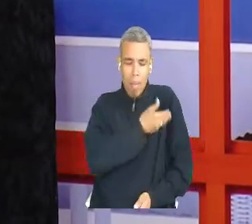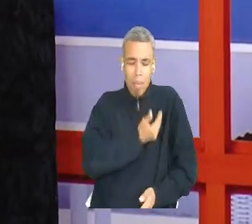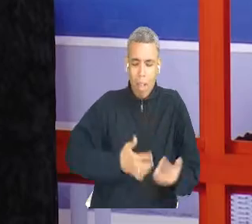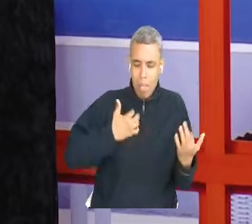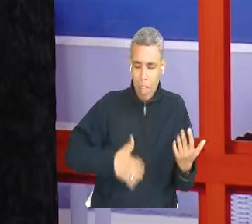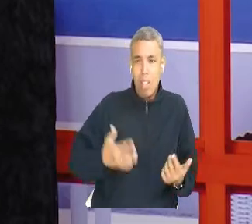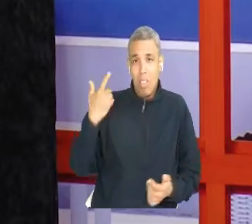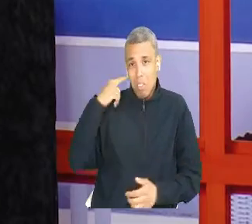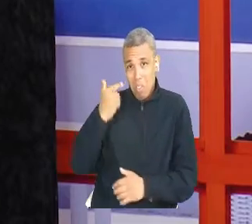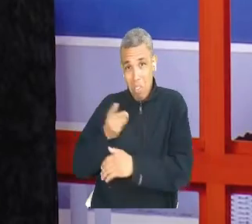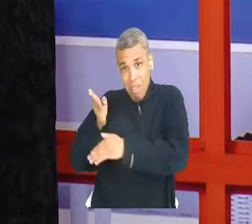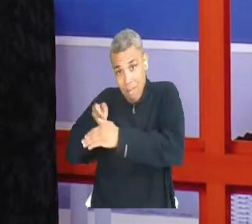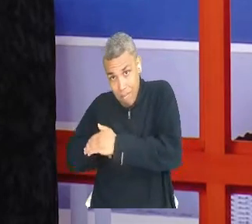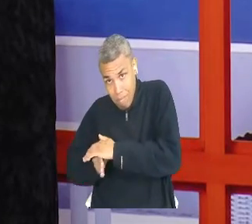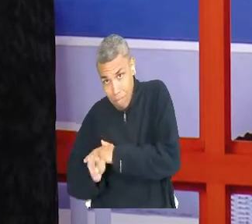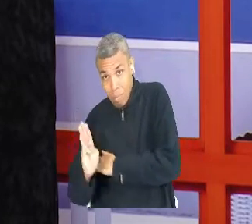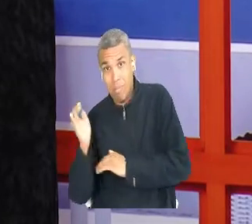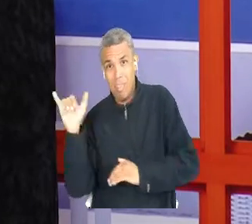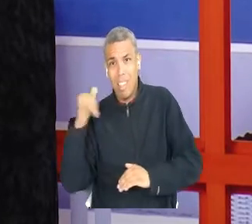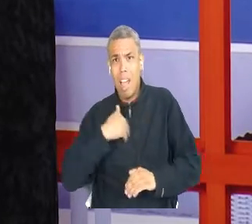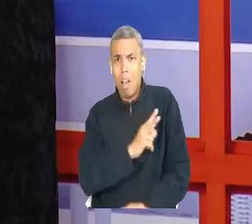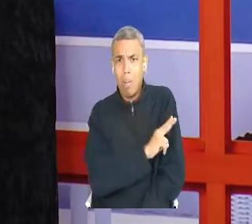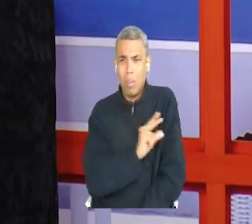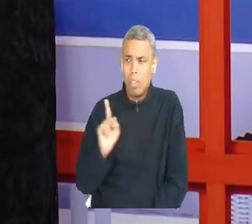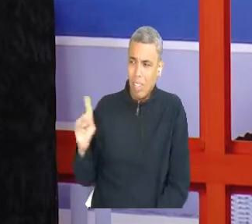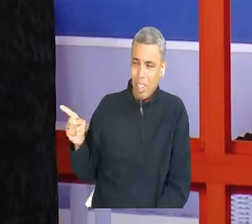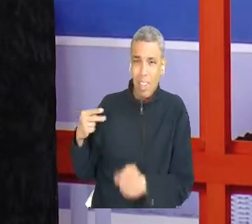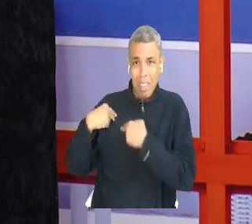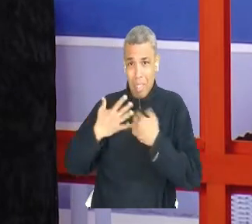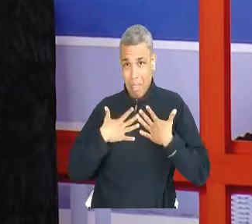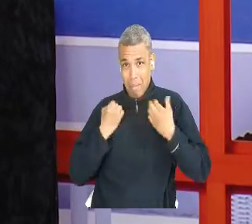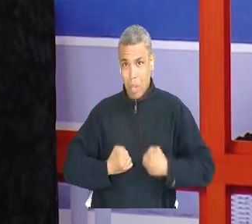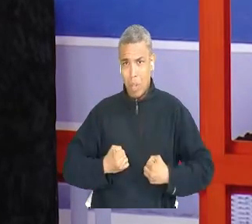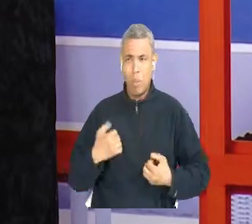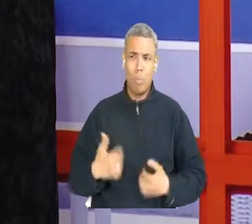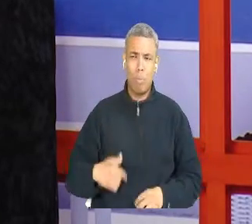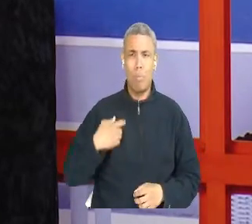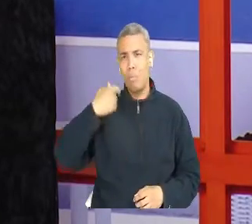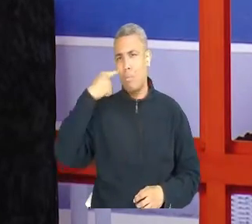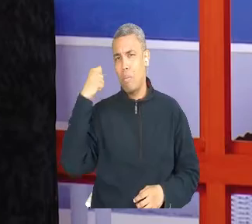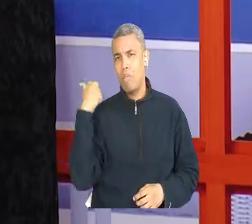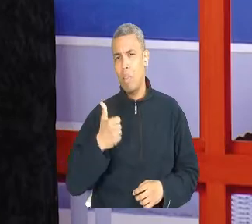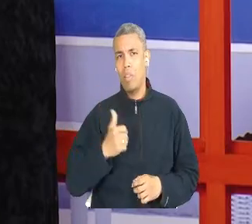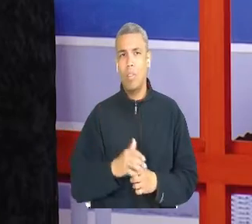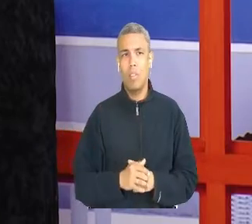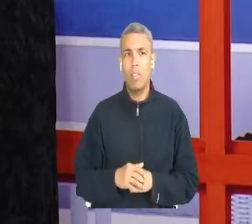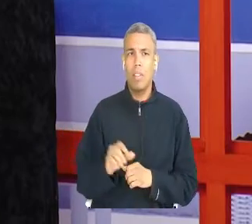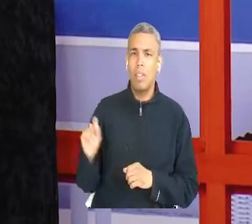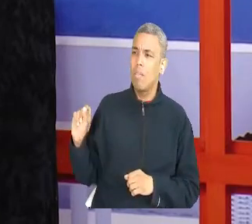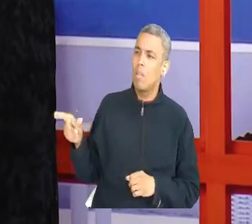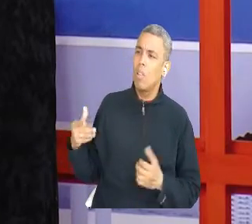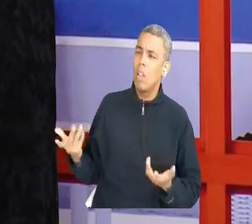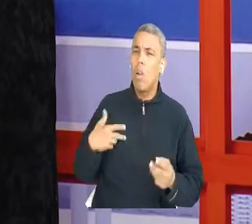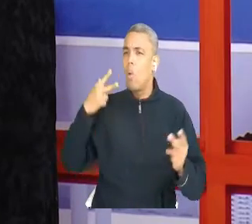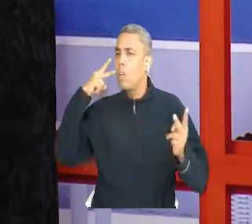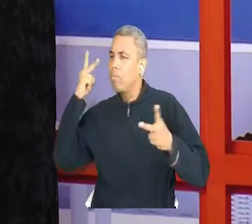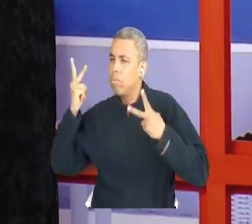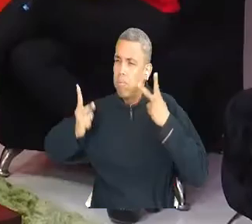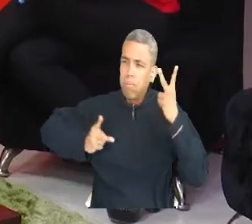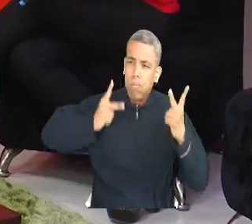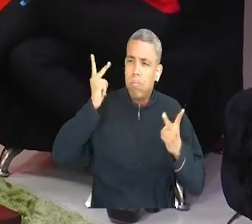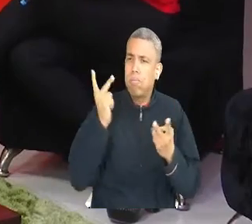bueno cuál es el reto ahorita barrancabermeja en cuanto a ese proyecto de iniciar el turismo pues el reto es